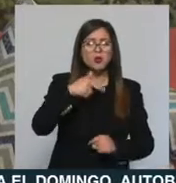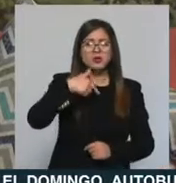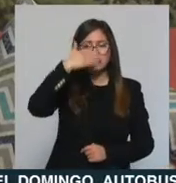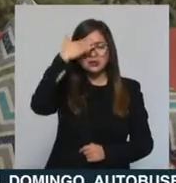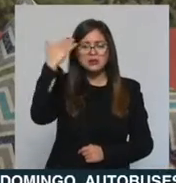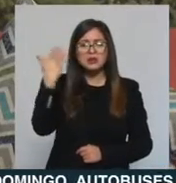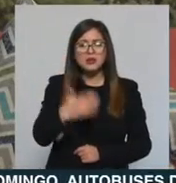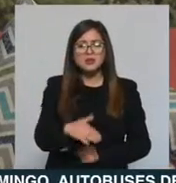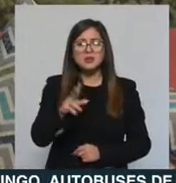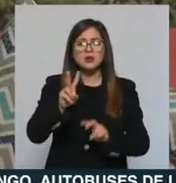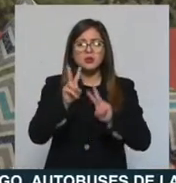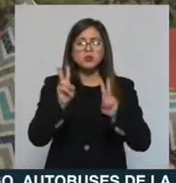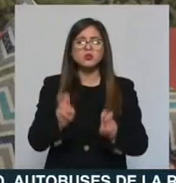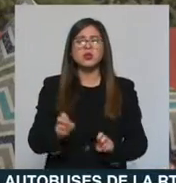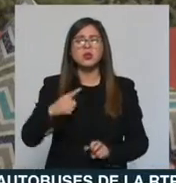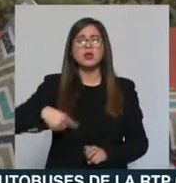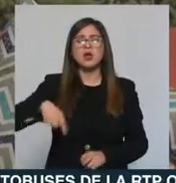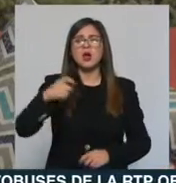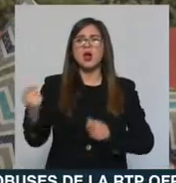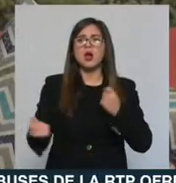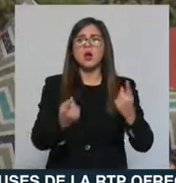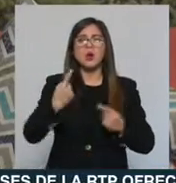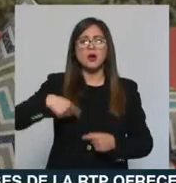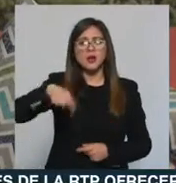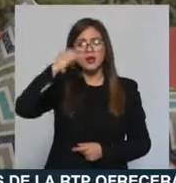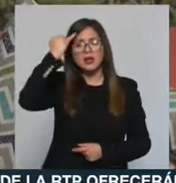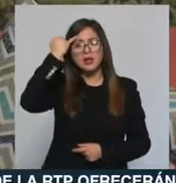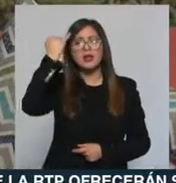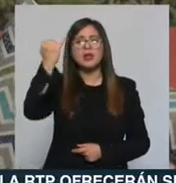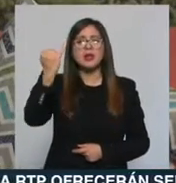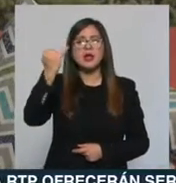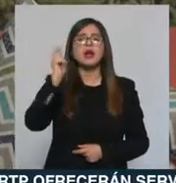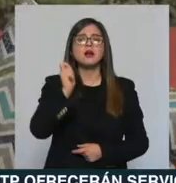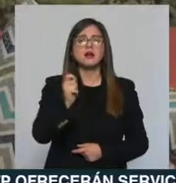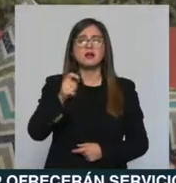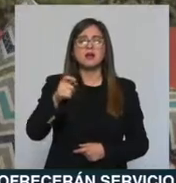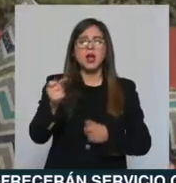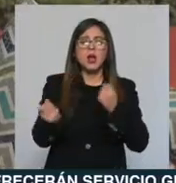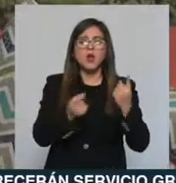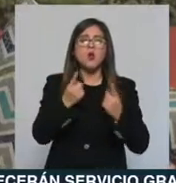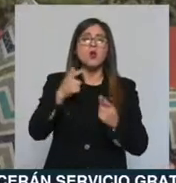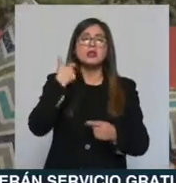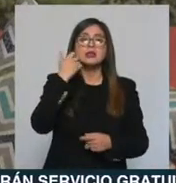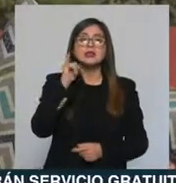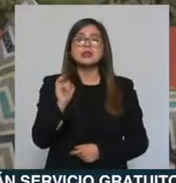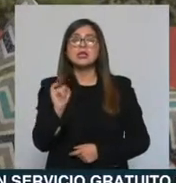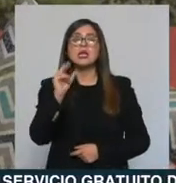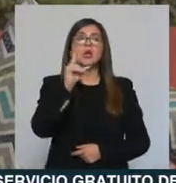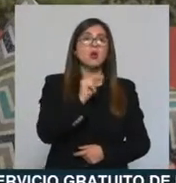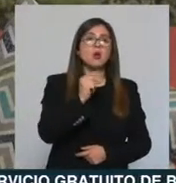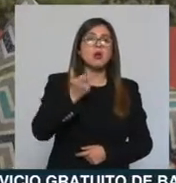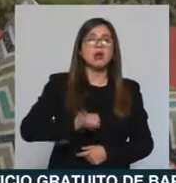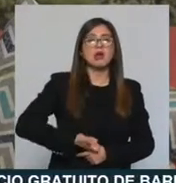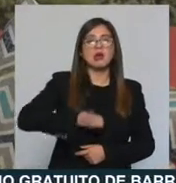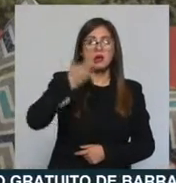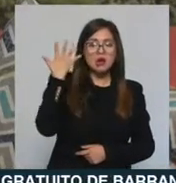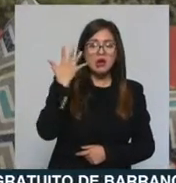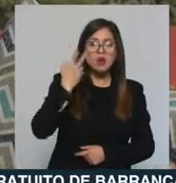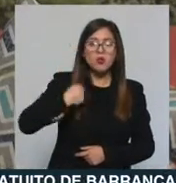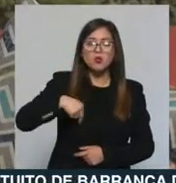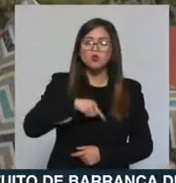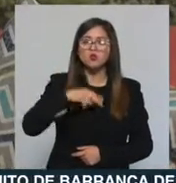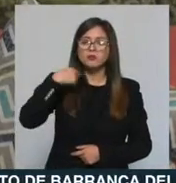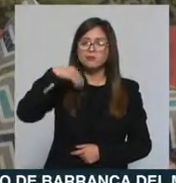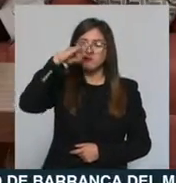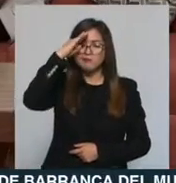simplemente por el precio, porque tenemos esta idea de que estos productos por lo general son inalcanzables, son mucho más caros de los productos que encontramos por